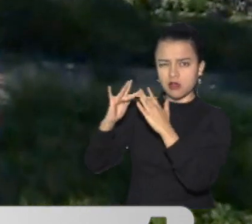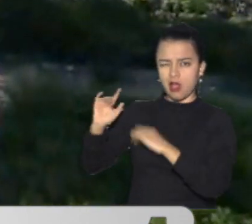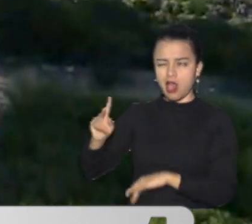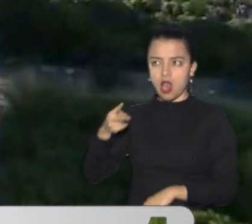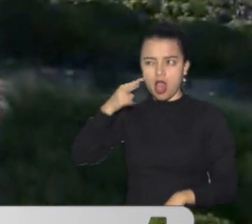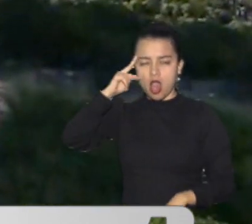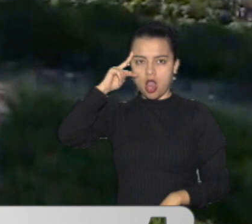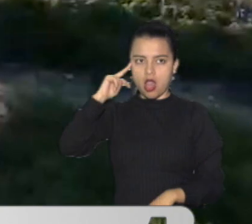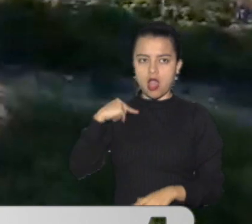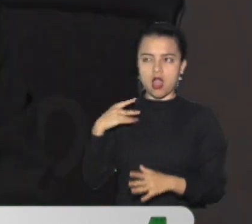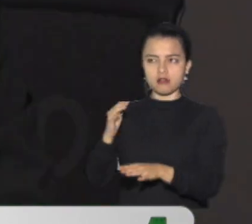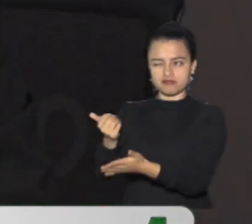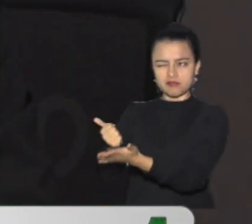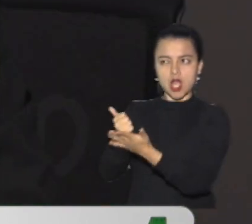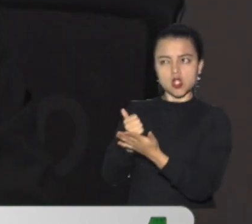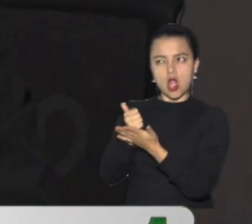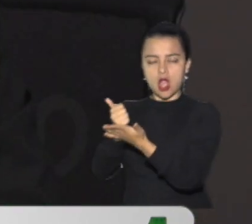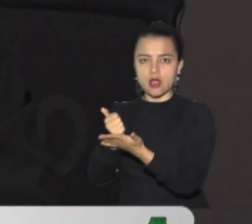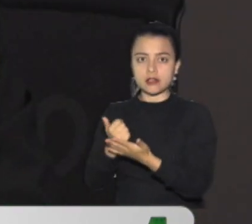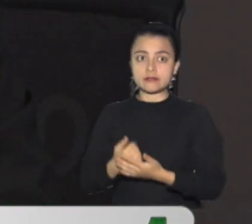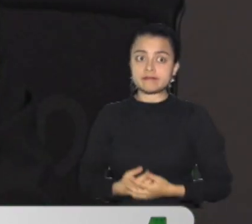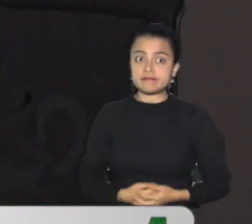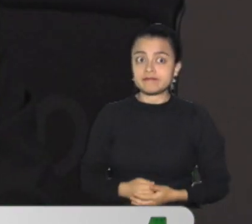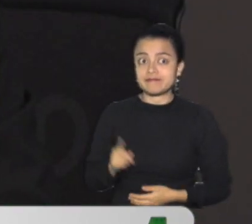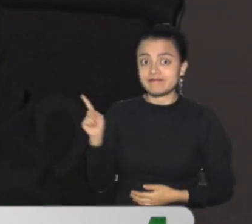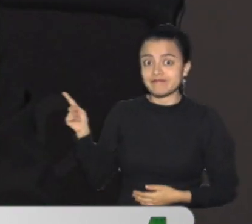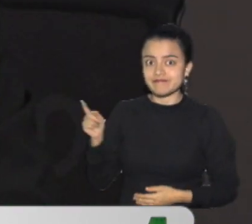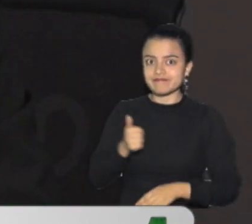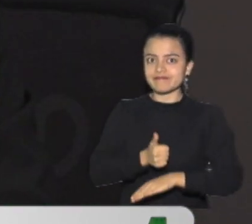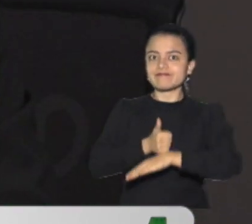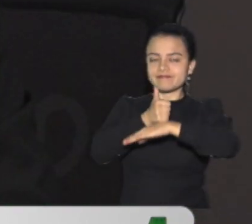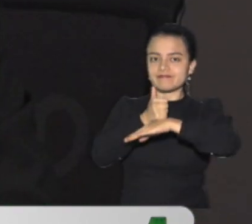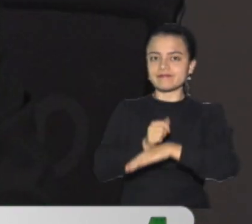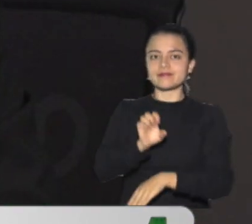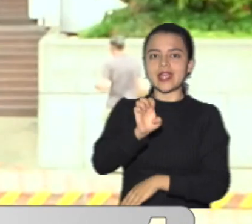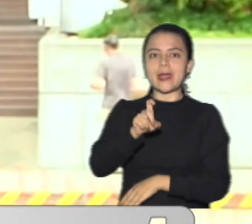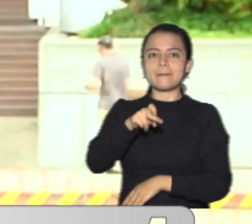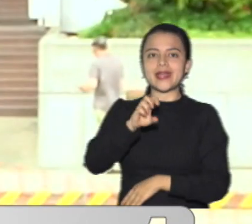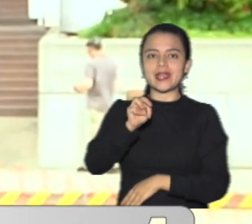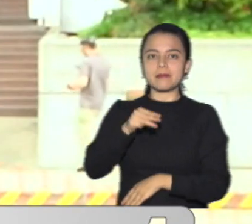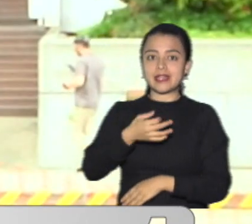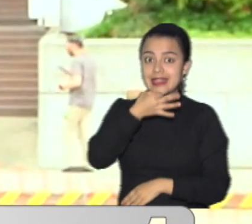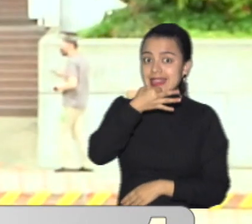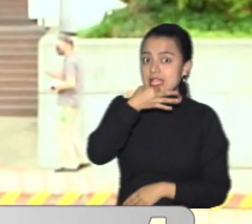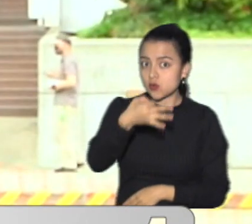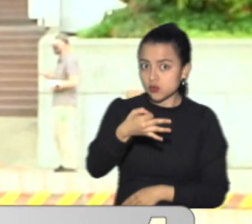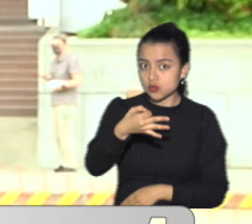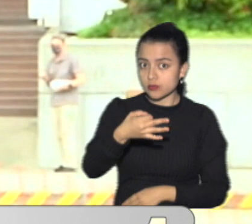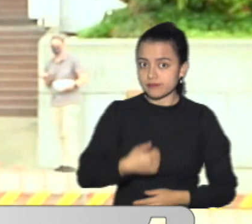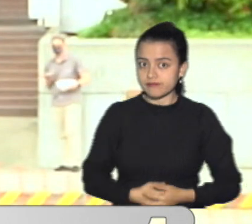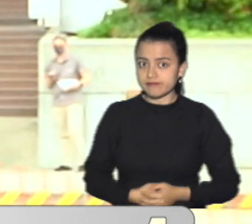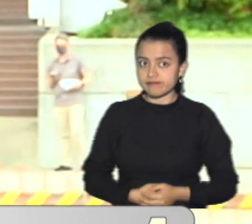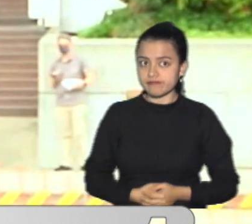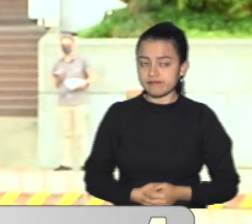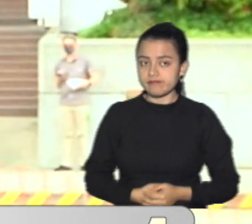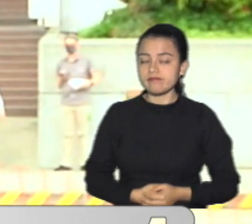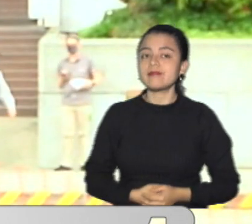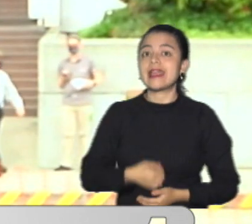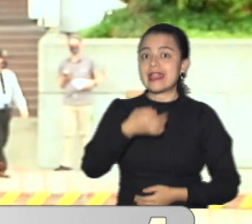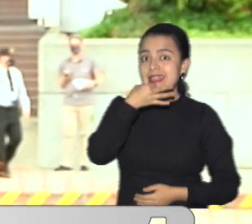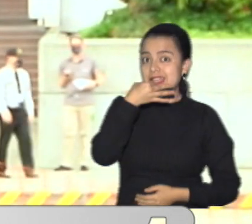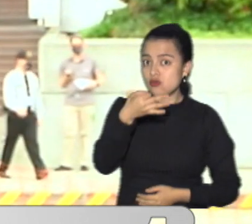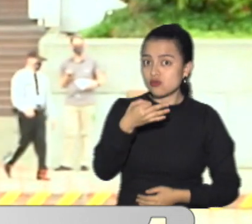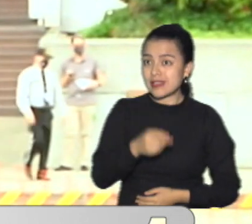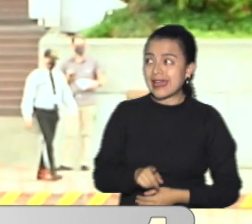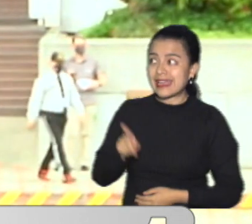una denuncia que presentó el exgerente de EPM, Álvaro Guillermo Rendón, en contra del alcalde Daniel Quintero, inicialmente por los delitos